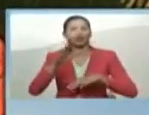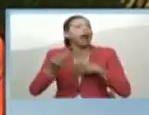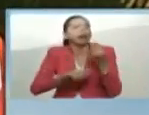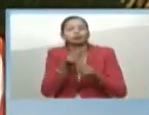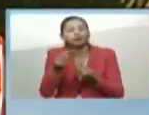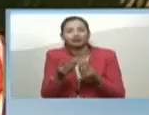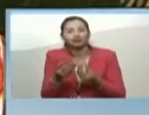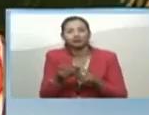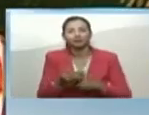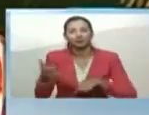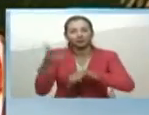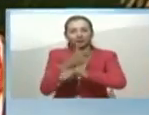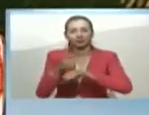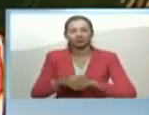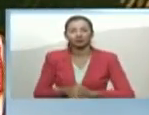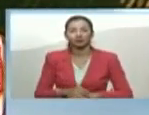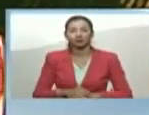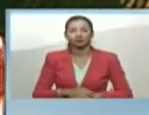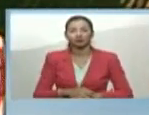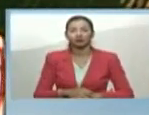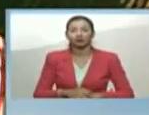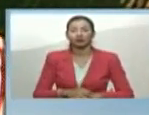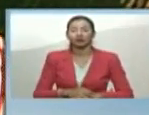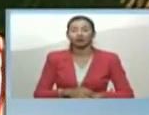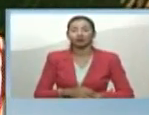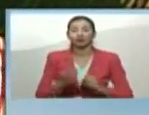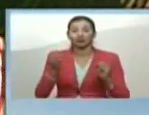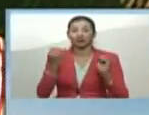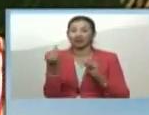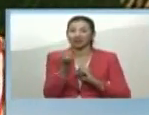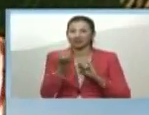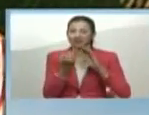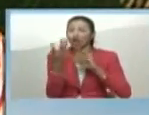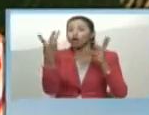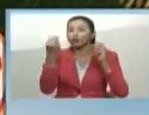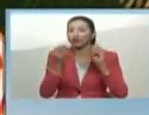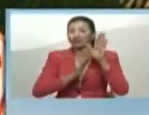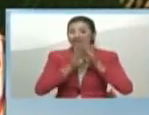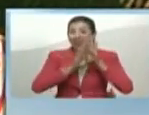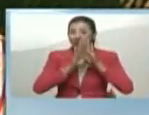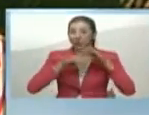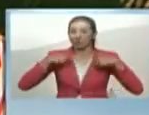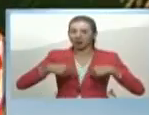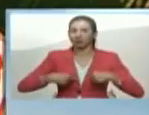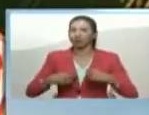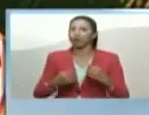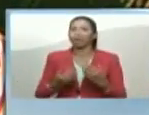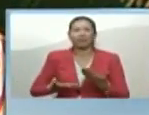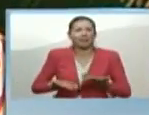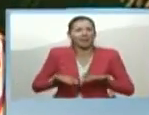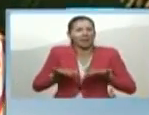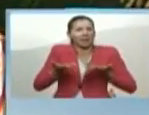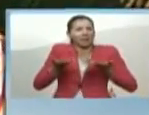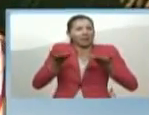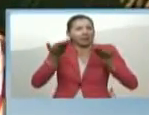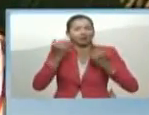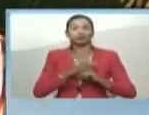mantener los índices de desarrollo alto en el mundo país